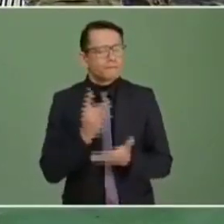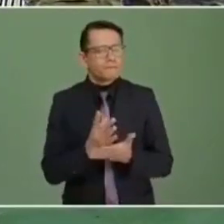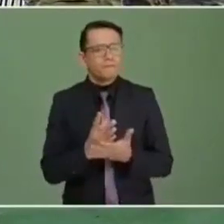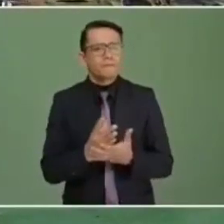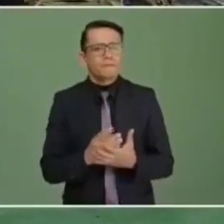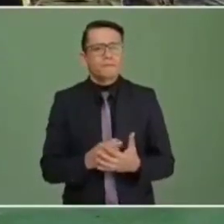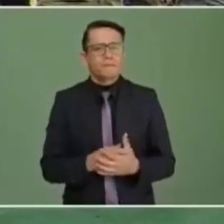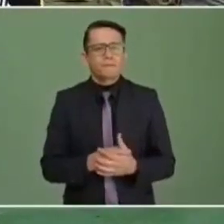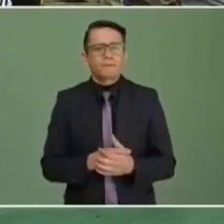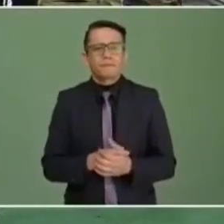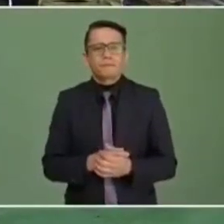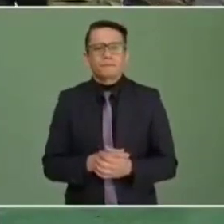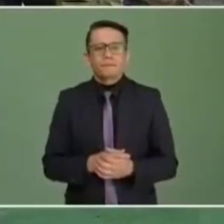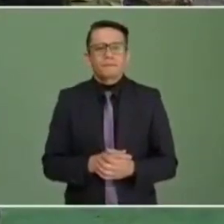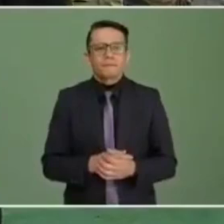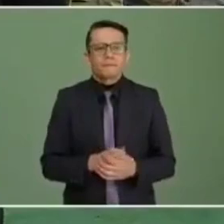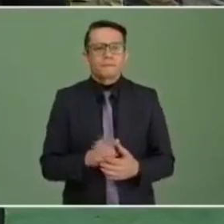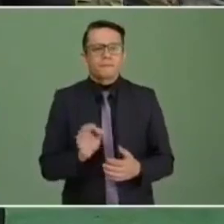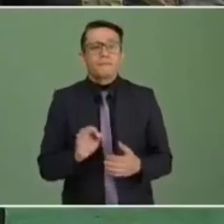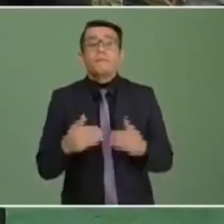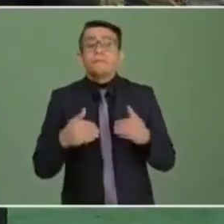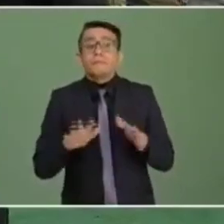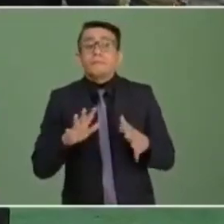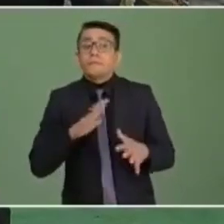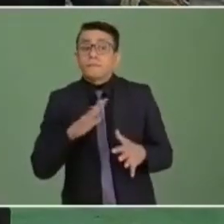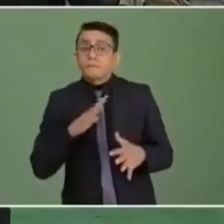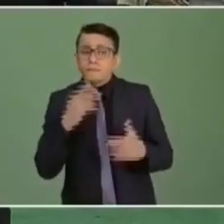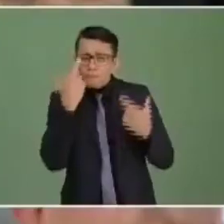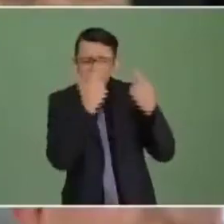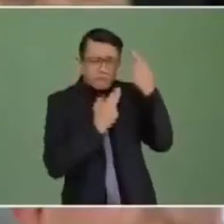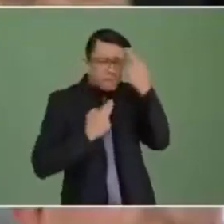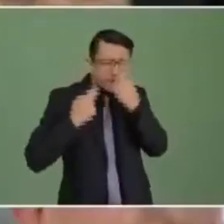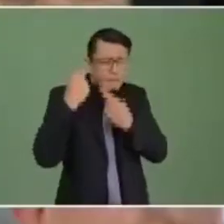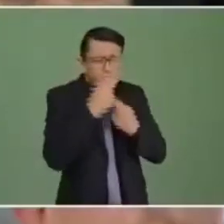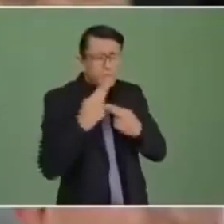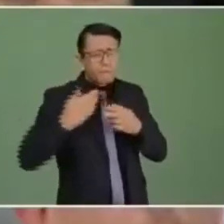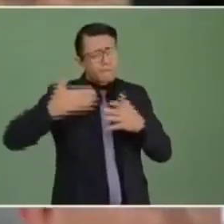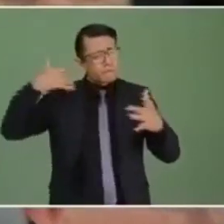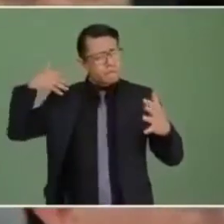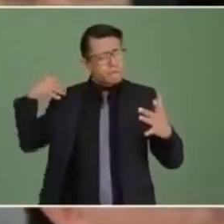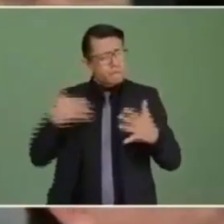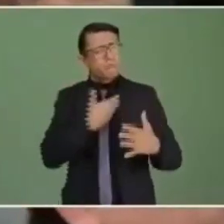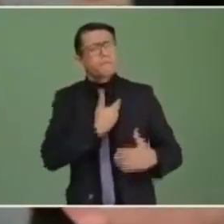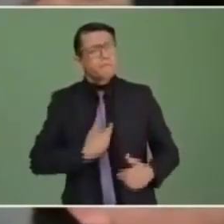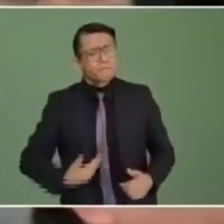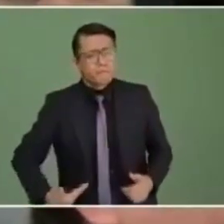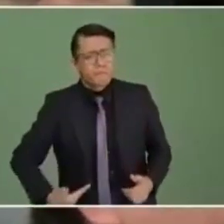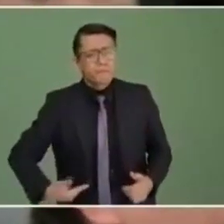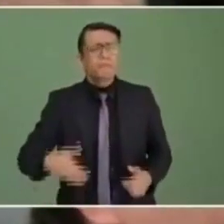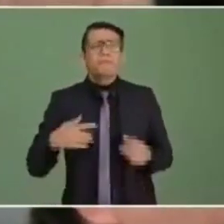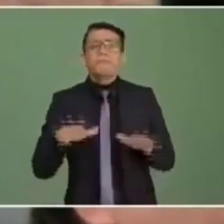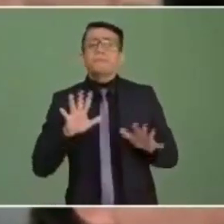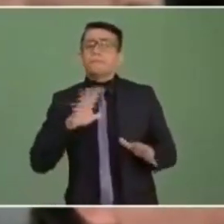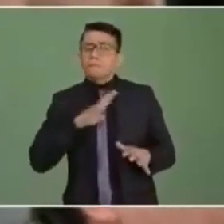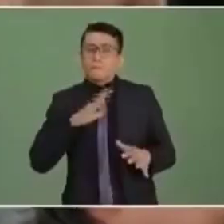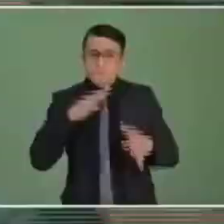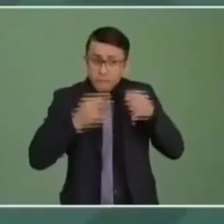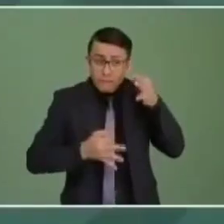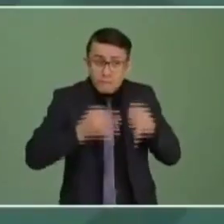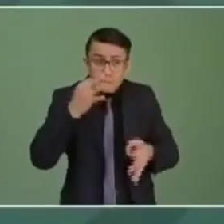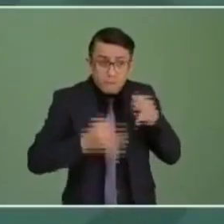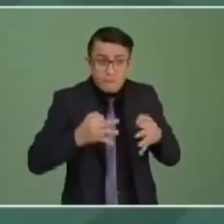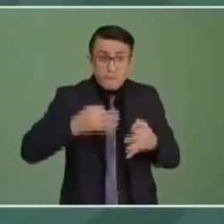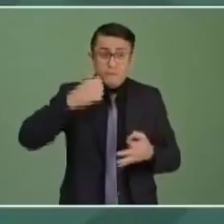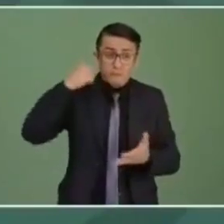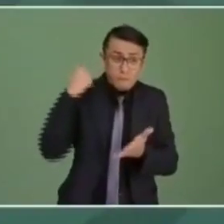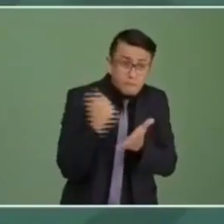sí se va a realizar y bajo qué términos, en dado caso de ser aprobada, se realizarían estos juicios políticos a algún expresidente. Vamos a